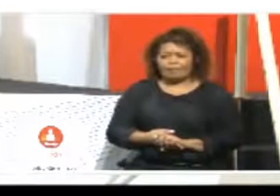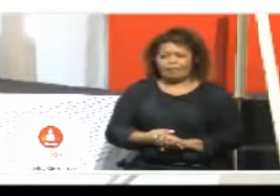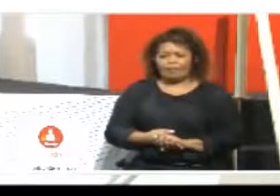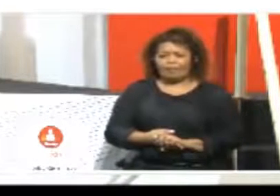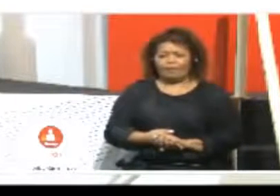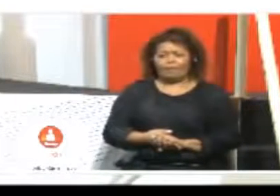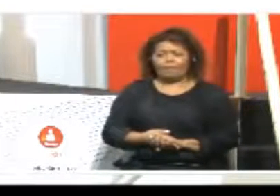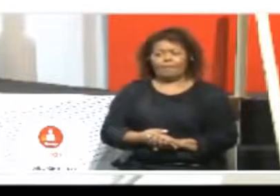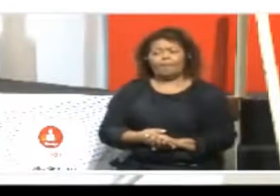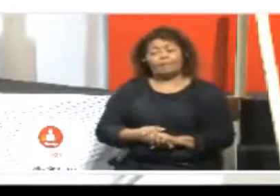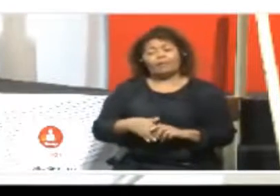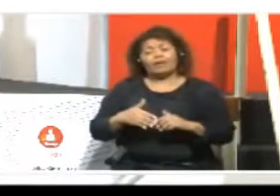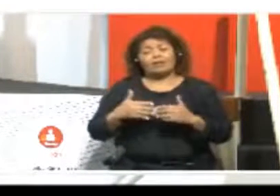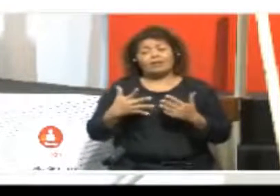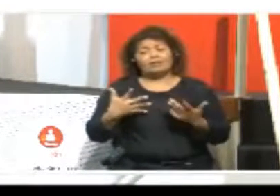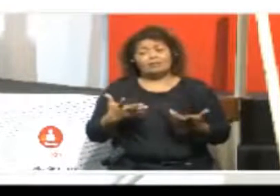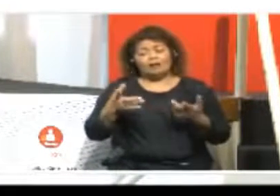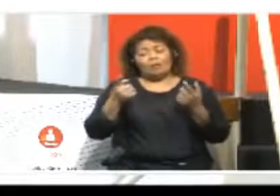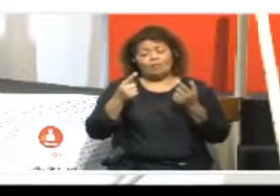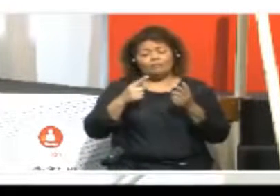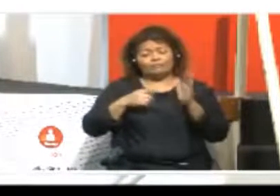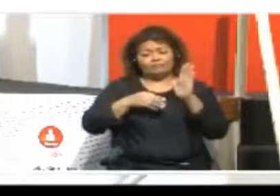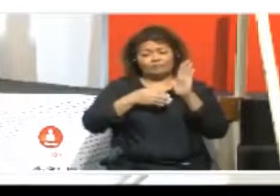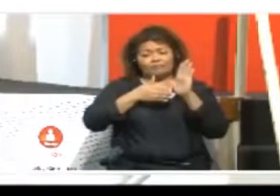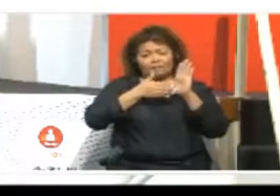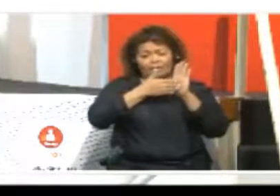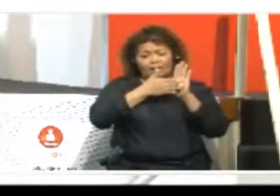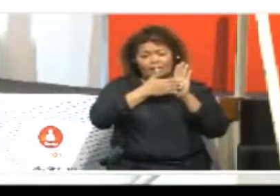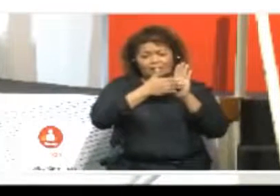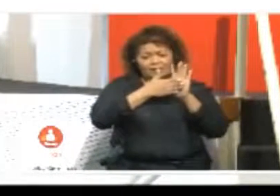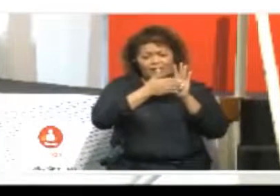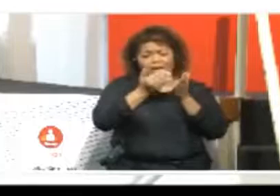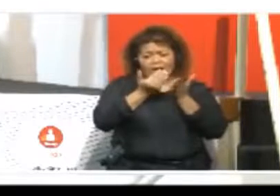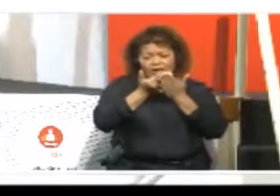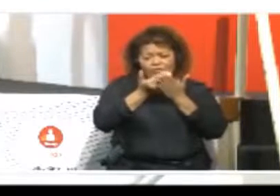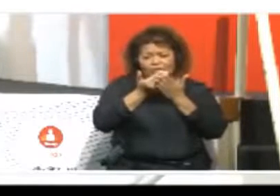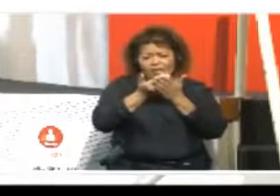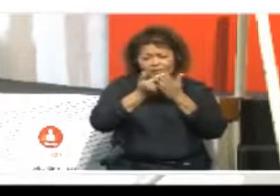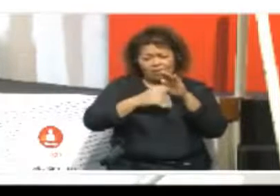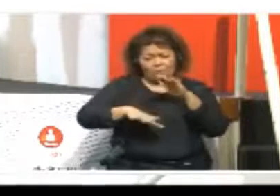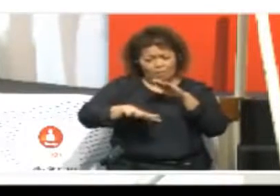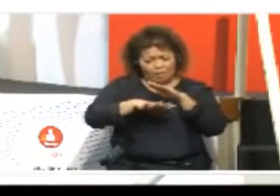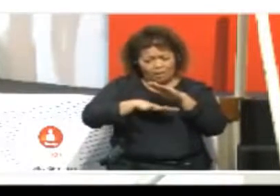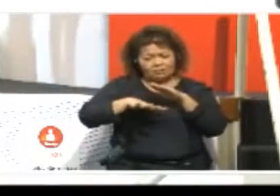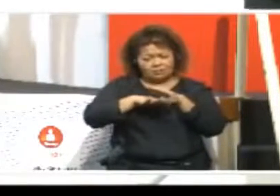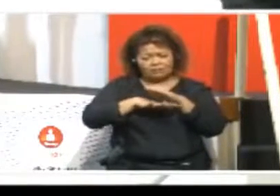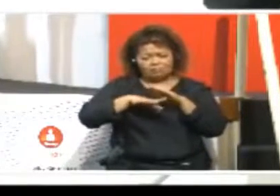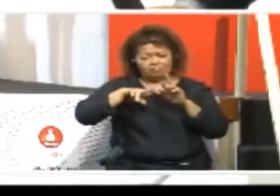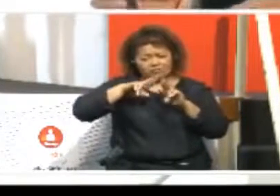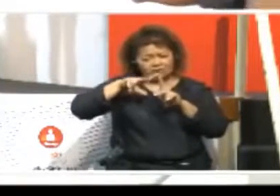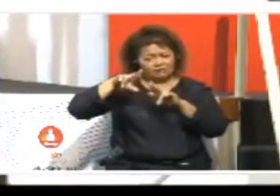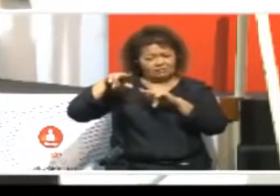en educación básica, vimos que hay bastante variación. Sí.